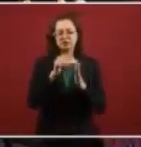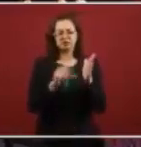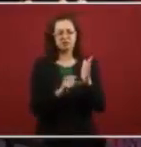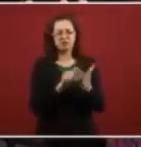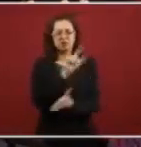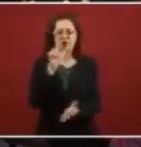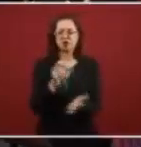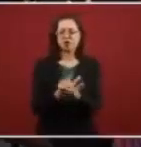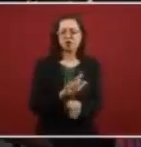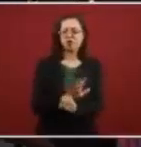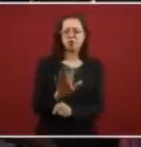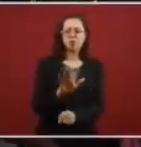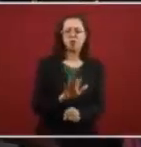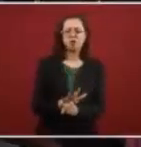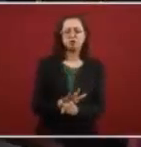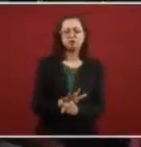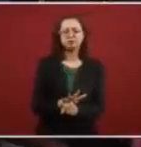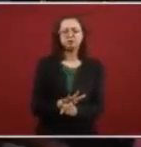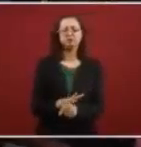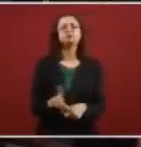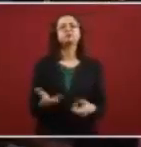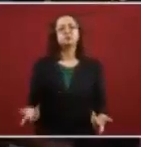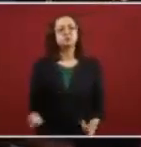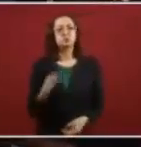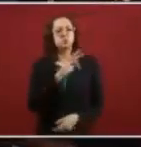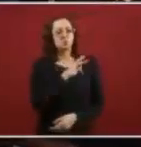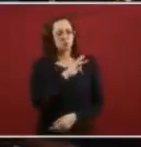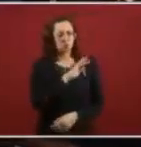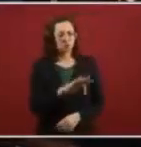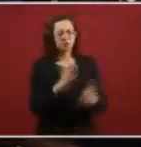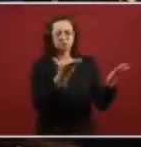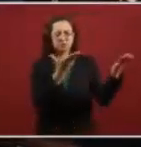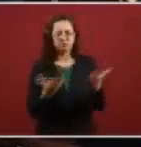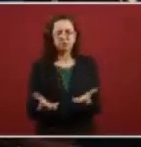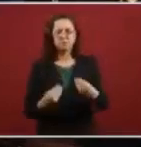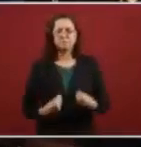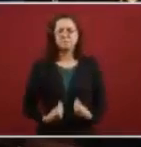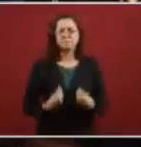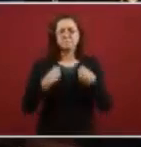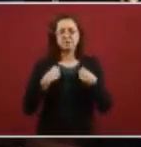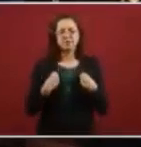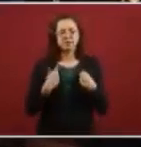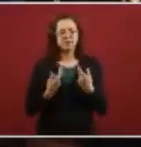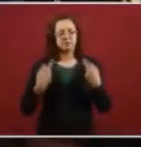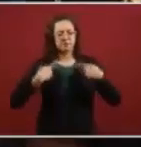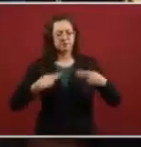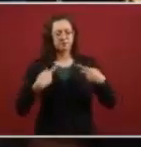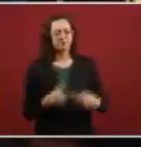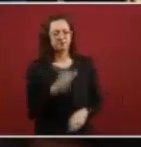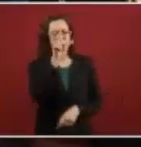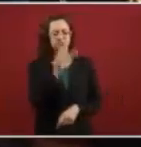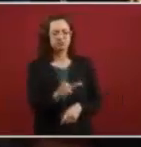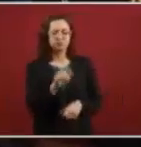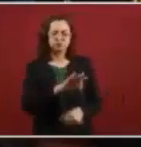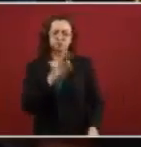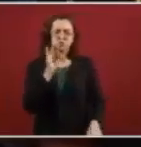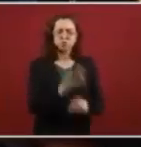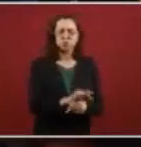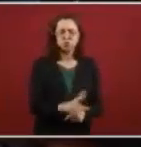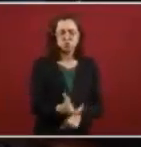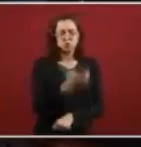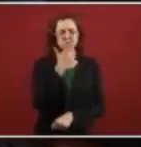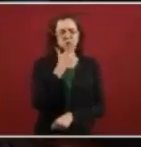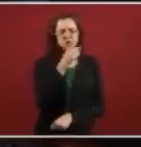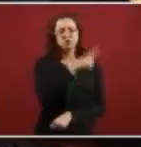proteger ofrecer protección a la vida ya la integridad de aquellas personas que sean